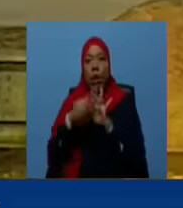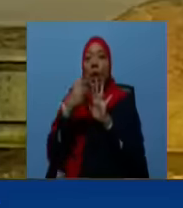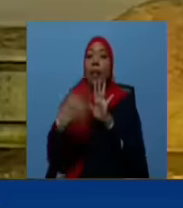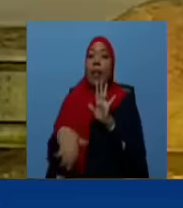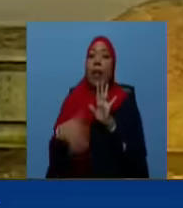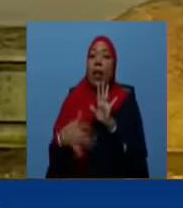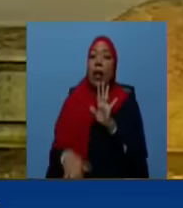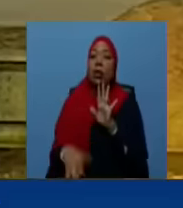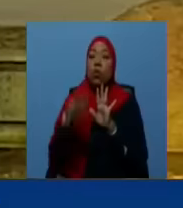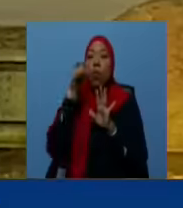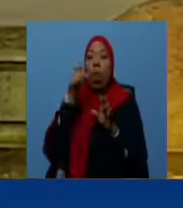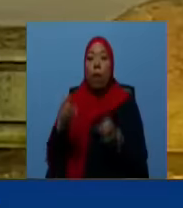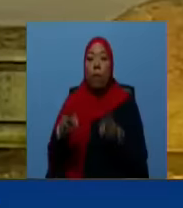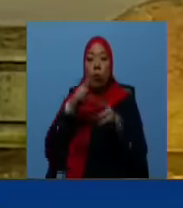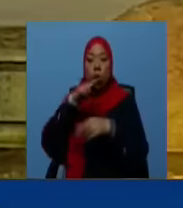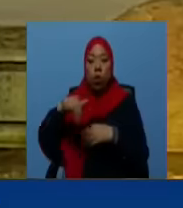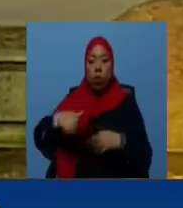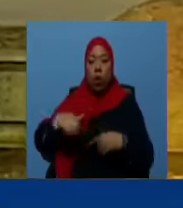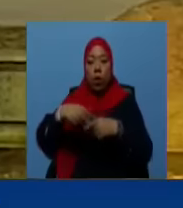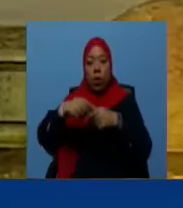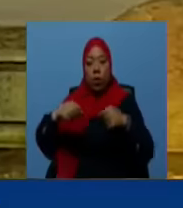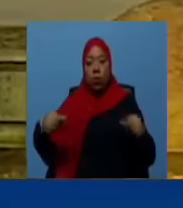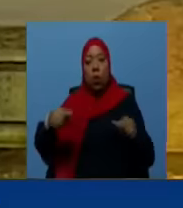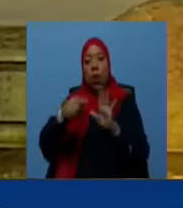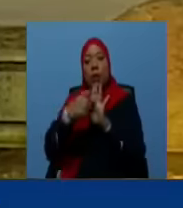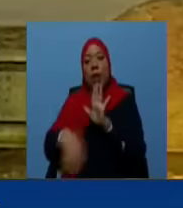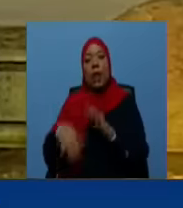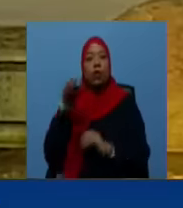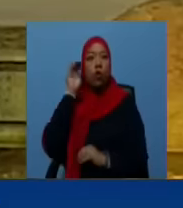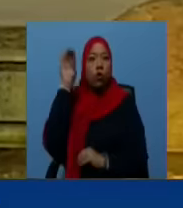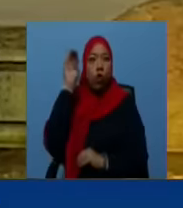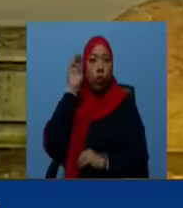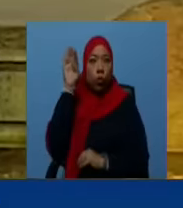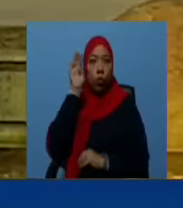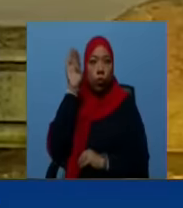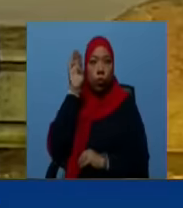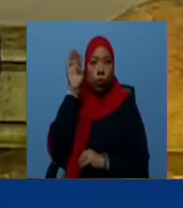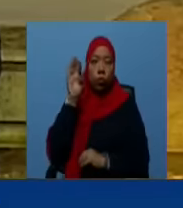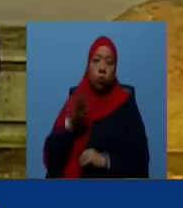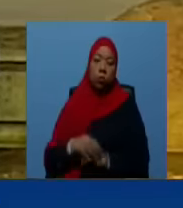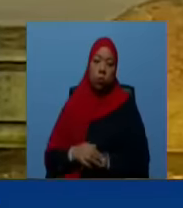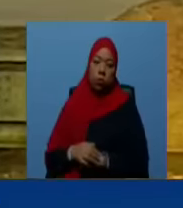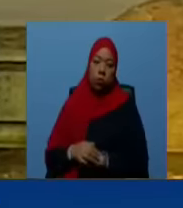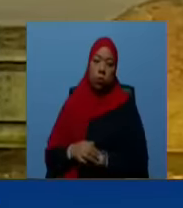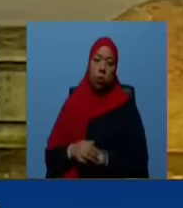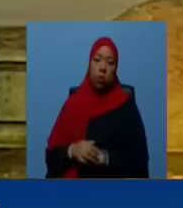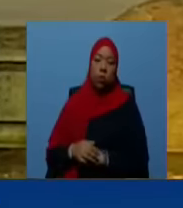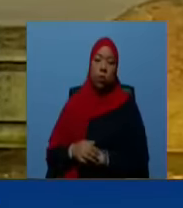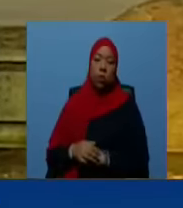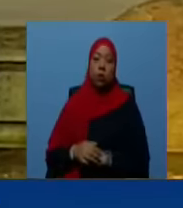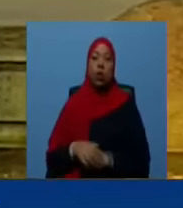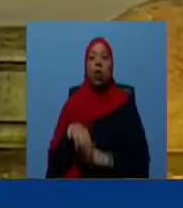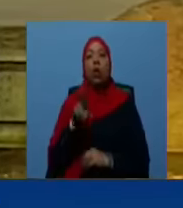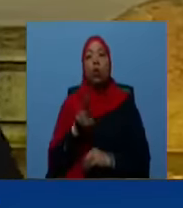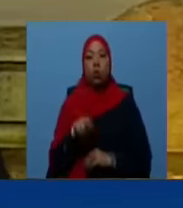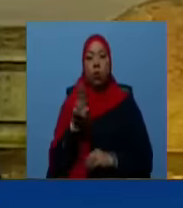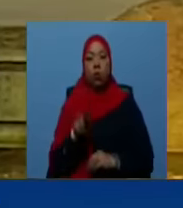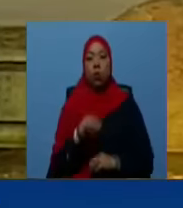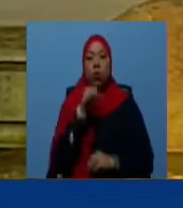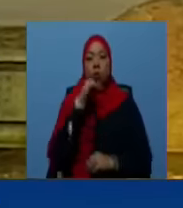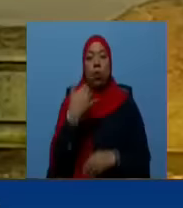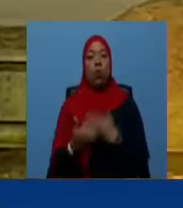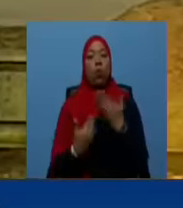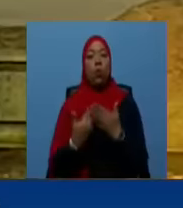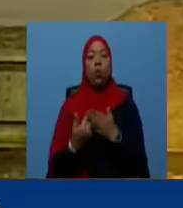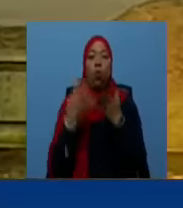tener oportunidades en nuestra tierra y el derecho futuro. Y no lo hemos permitido, ni lo vamos a permitir. Así que